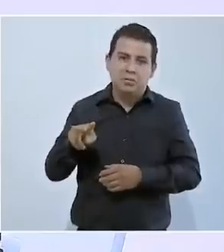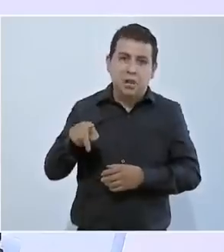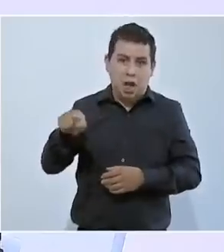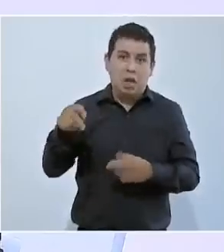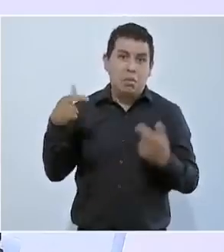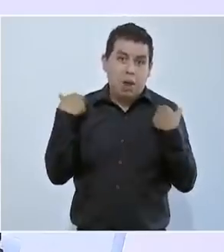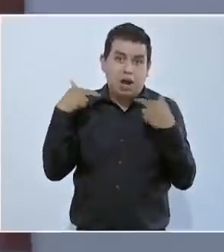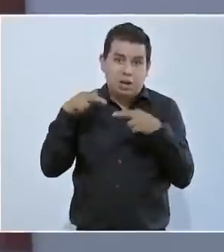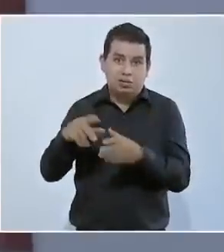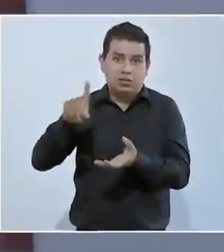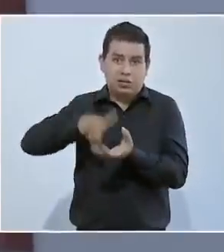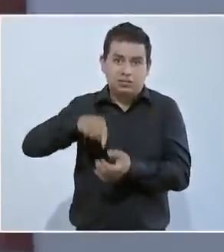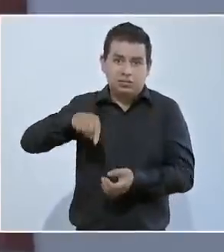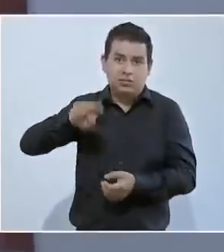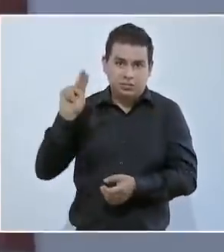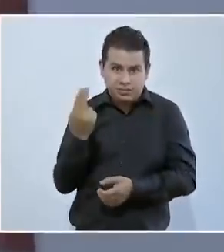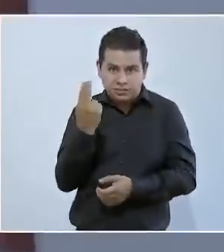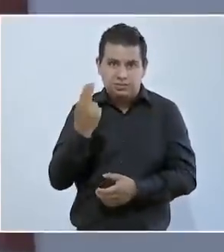maestra